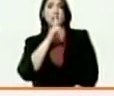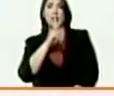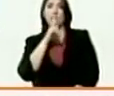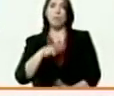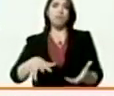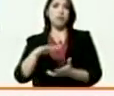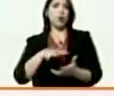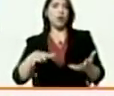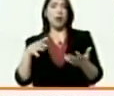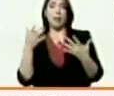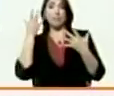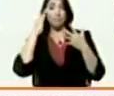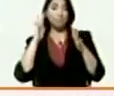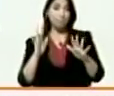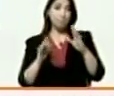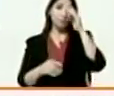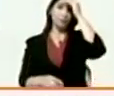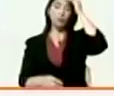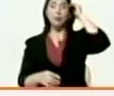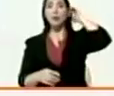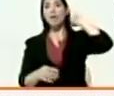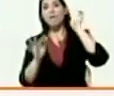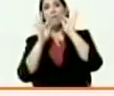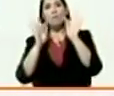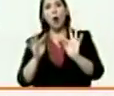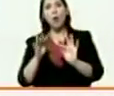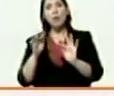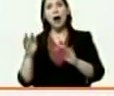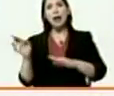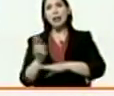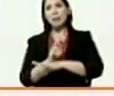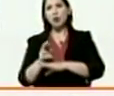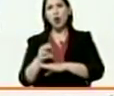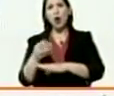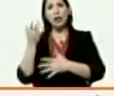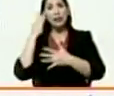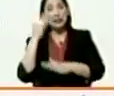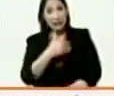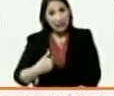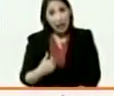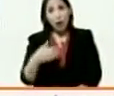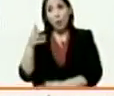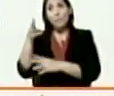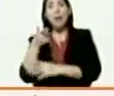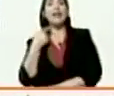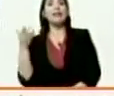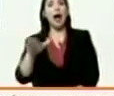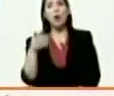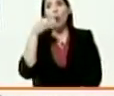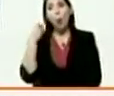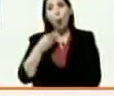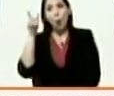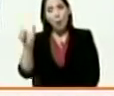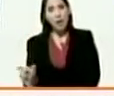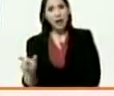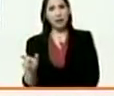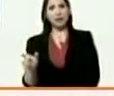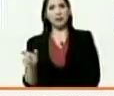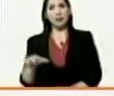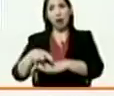de prácticamente de manera intencional intentar matar a este joven y dejarlo con